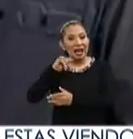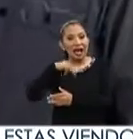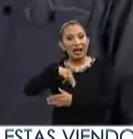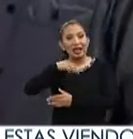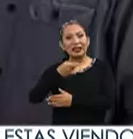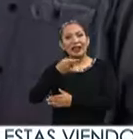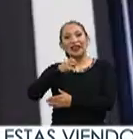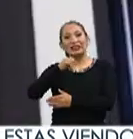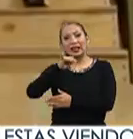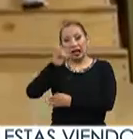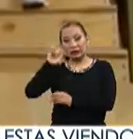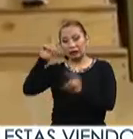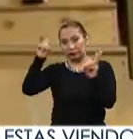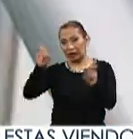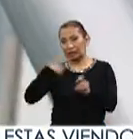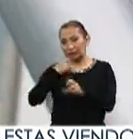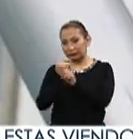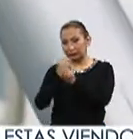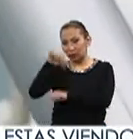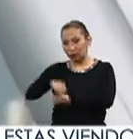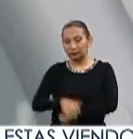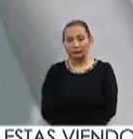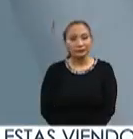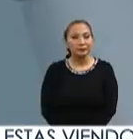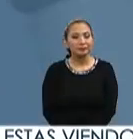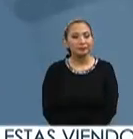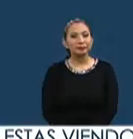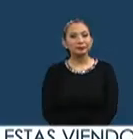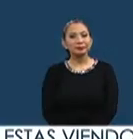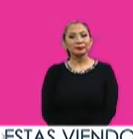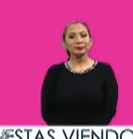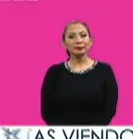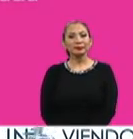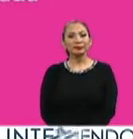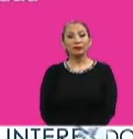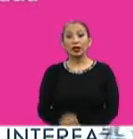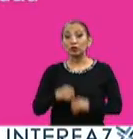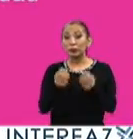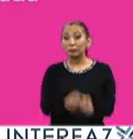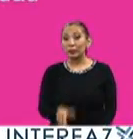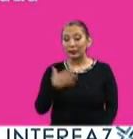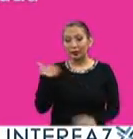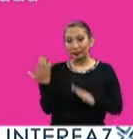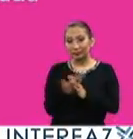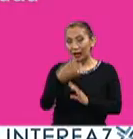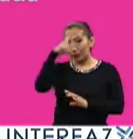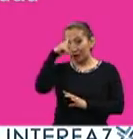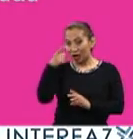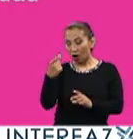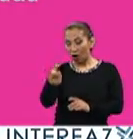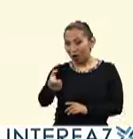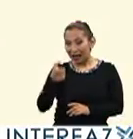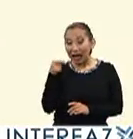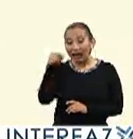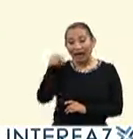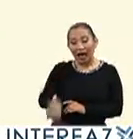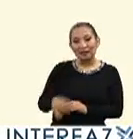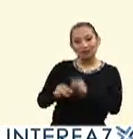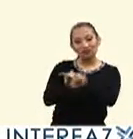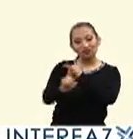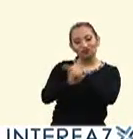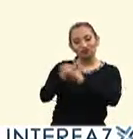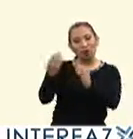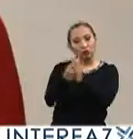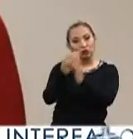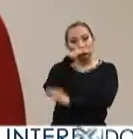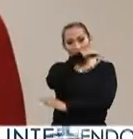ingeniería. De eso se trata nuestro reportaje del día. No te pierdas nuestra sección México X, la plataforma